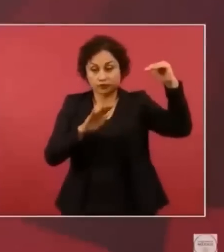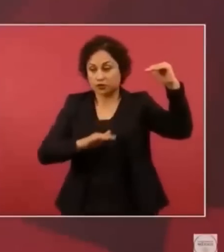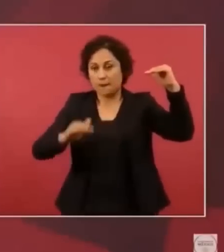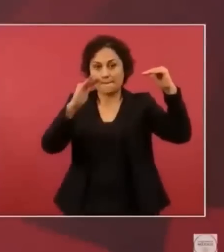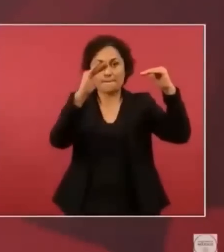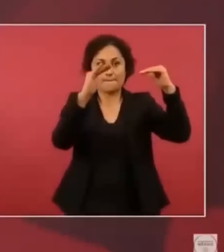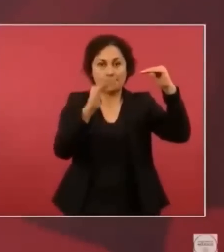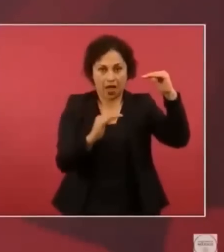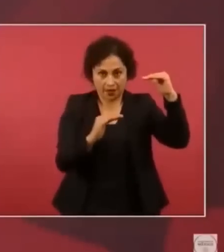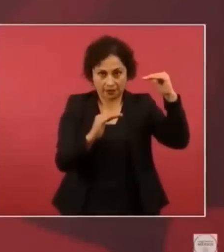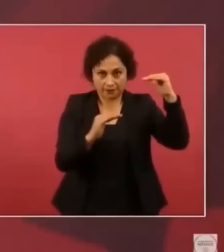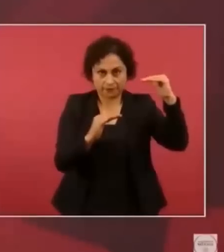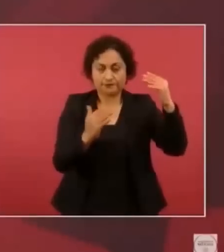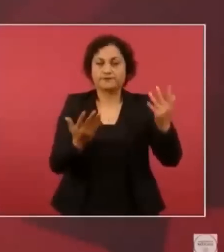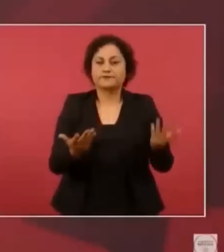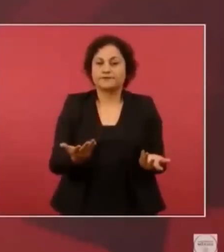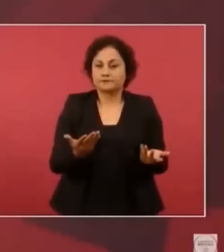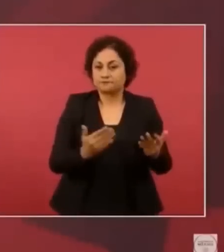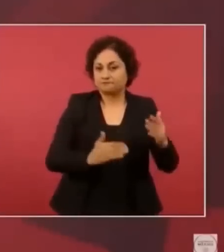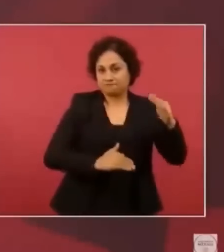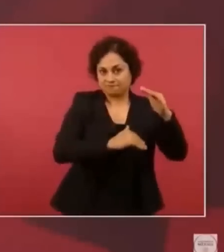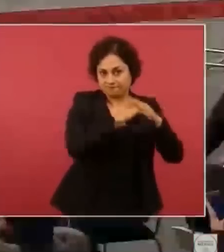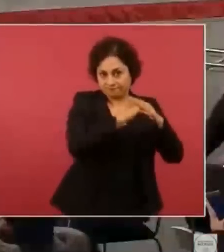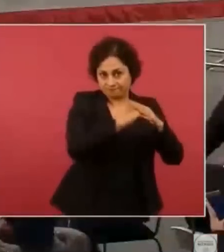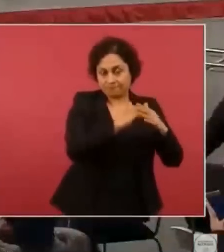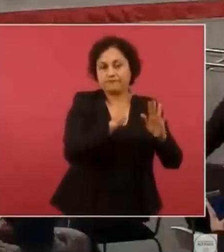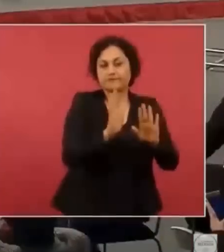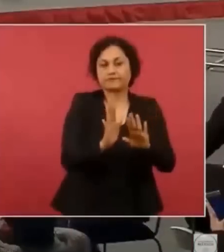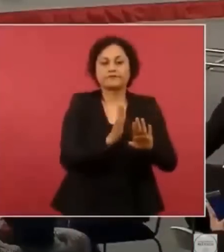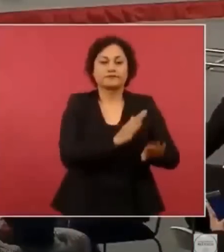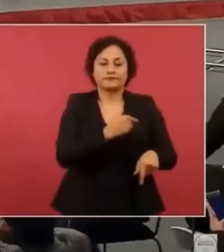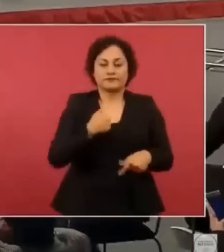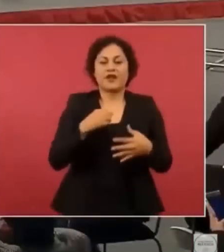Entonces, les voy a contar el chiste, porque es un chiste,